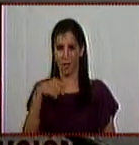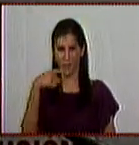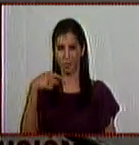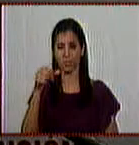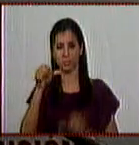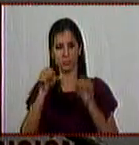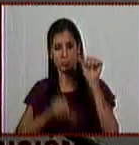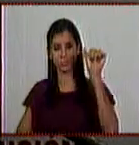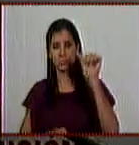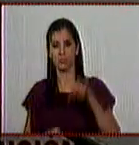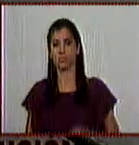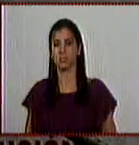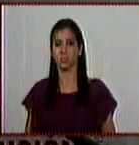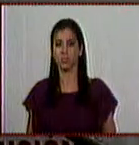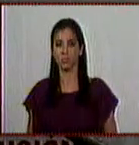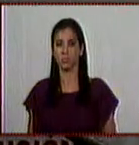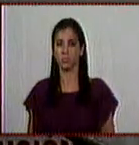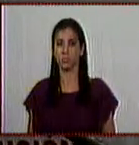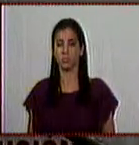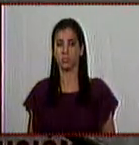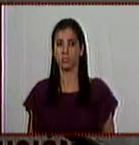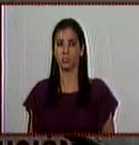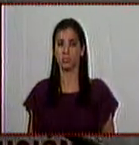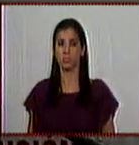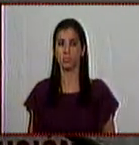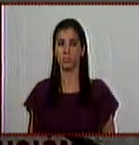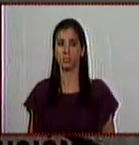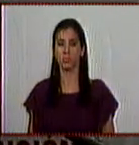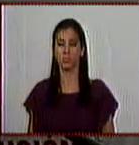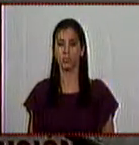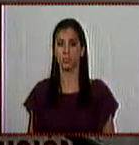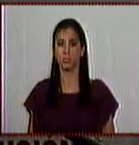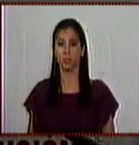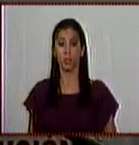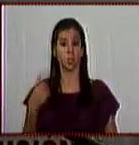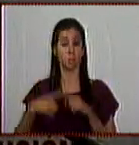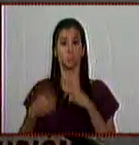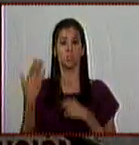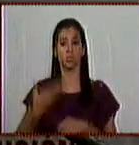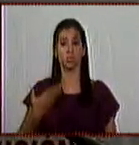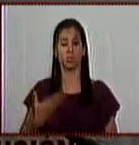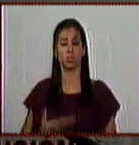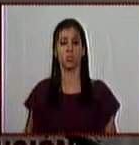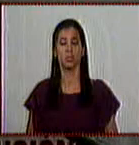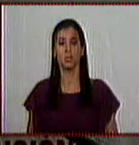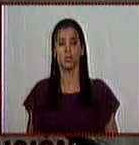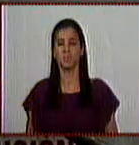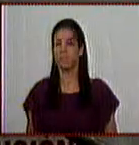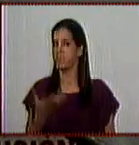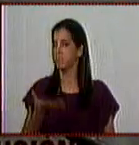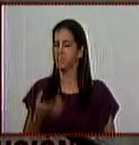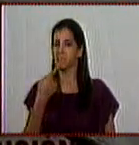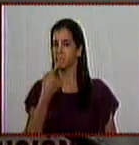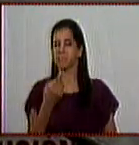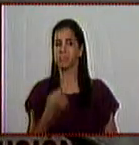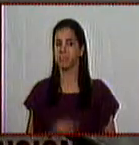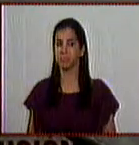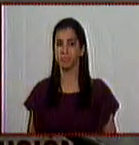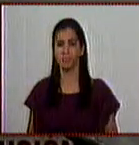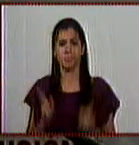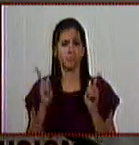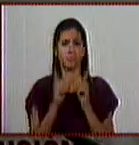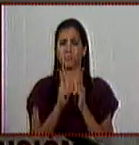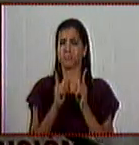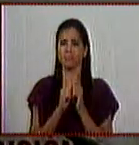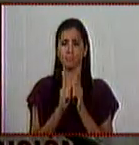Álvaro garc linera un conjunto de elementos fundamentales y que expresan voy a ser muy breve